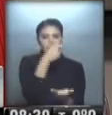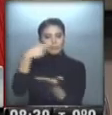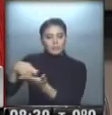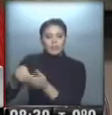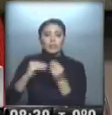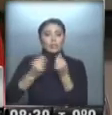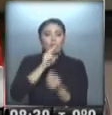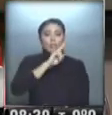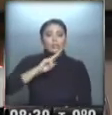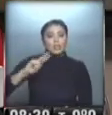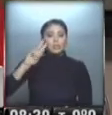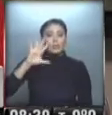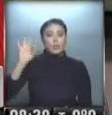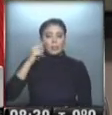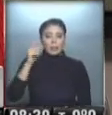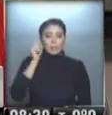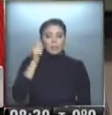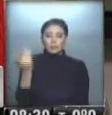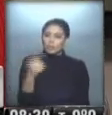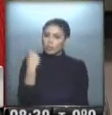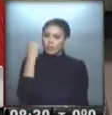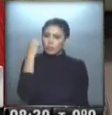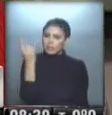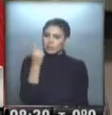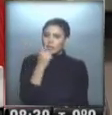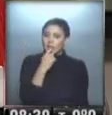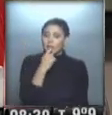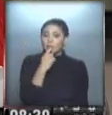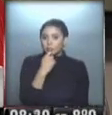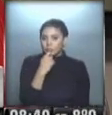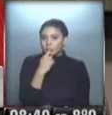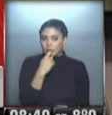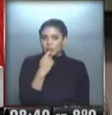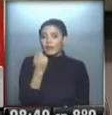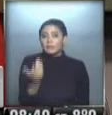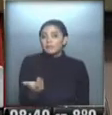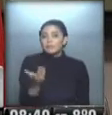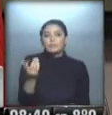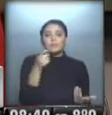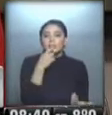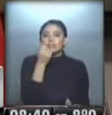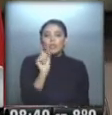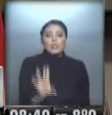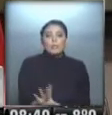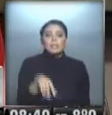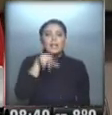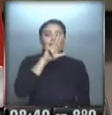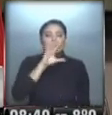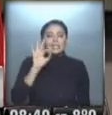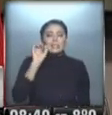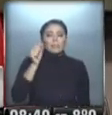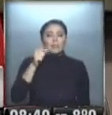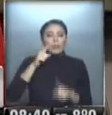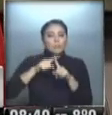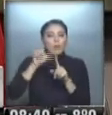250 mil pesos con lo cual nuestra estimación es que le ha dado y le ha devuelto un promedio de 30 pesos a